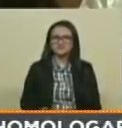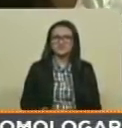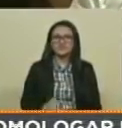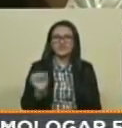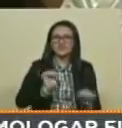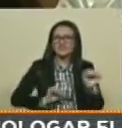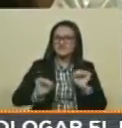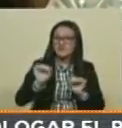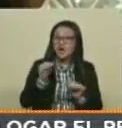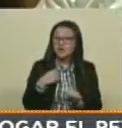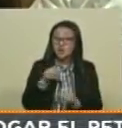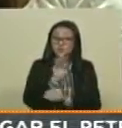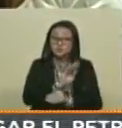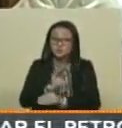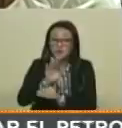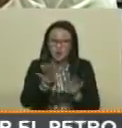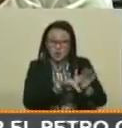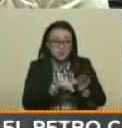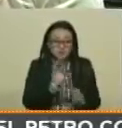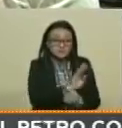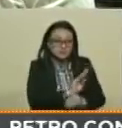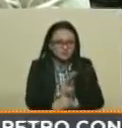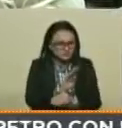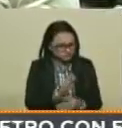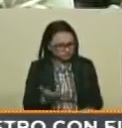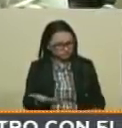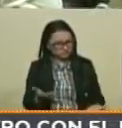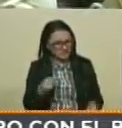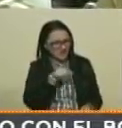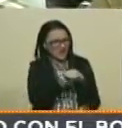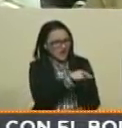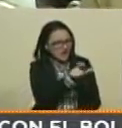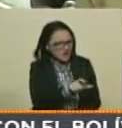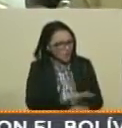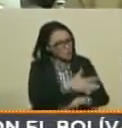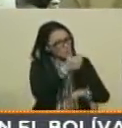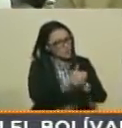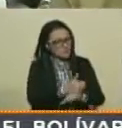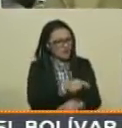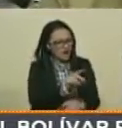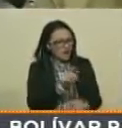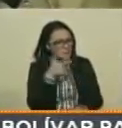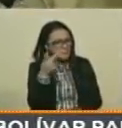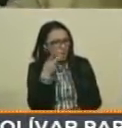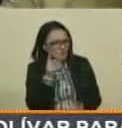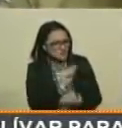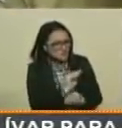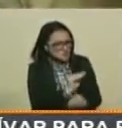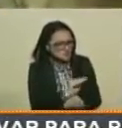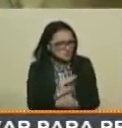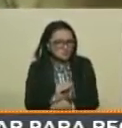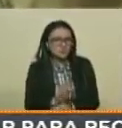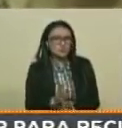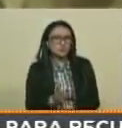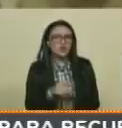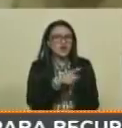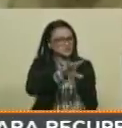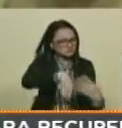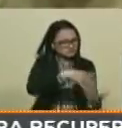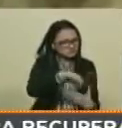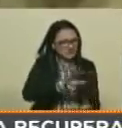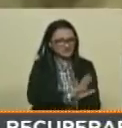estos corruptos? Que son unos perseguidos políticos, que no hicieron nada, que esto es una purga interna. O